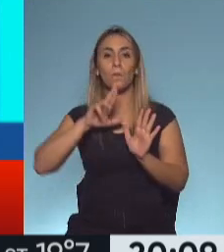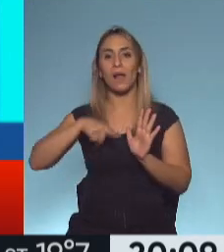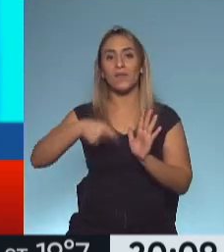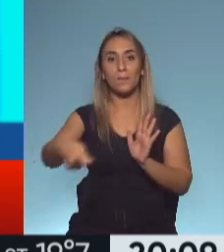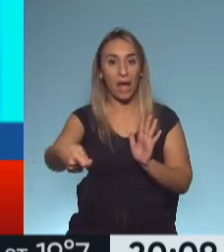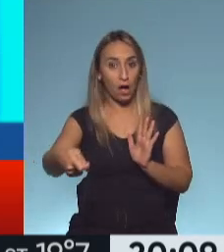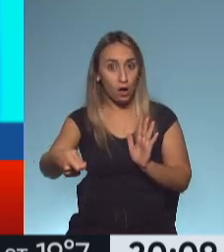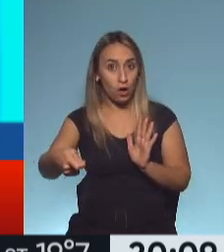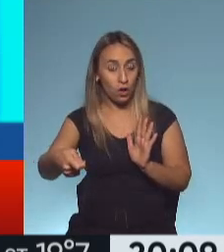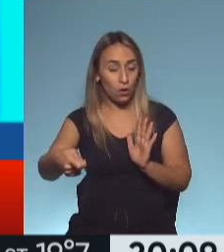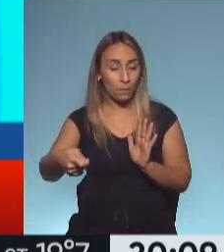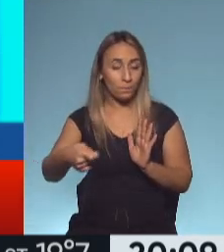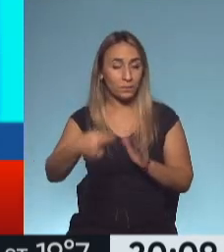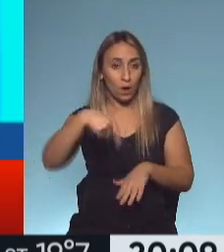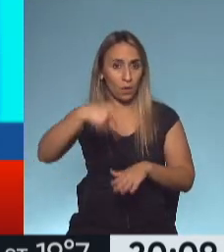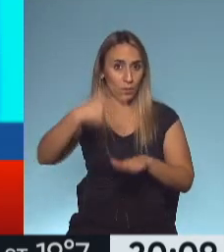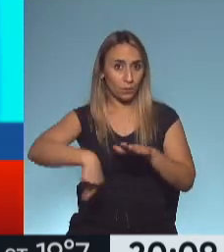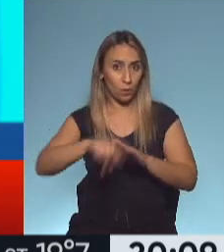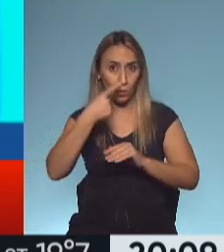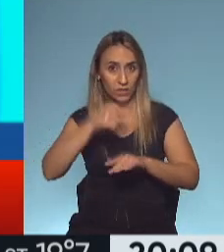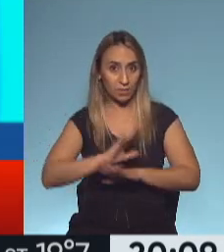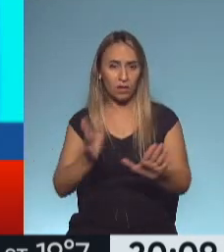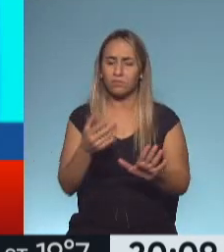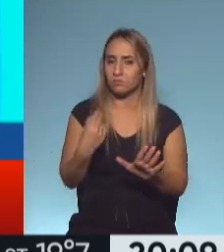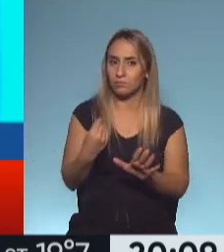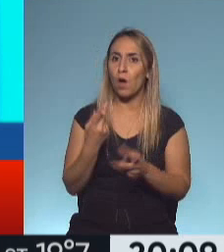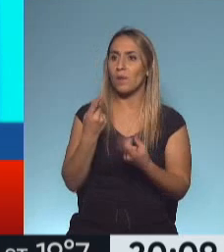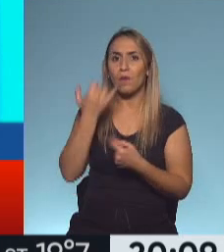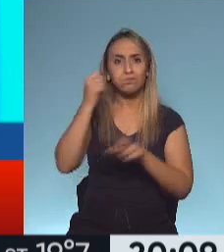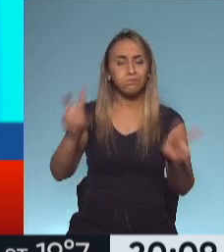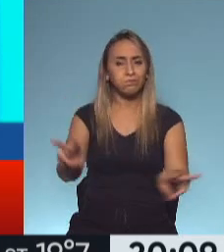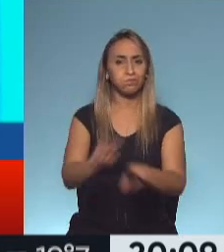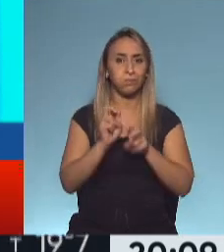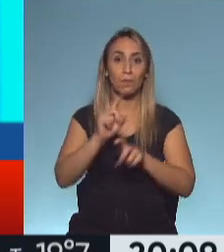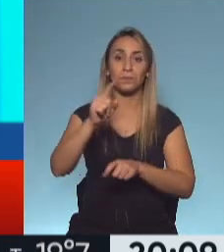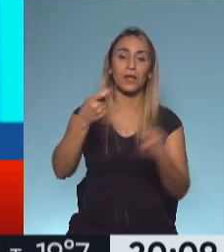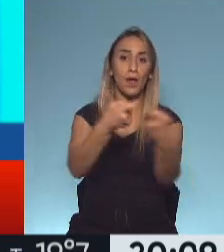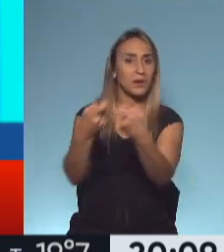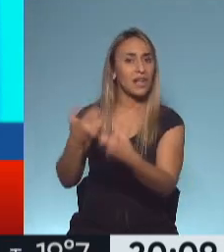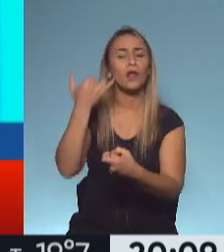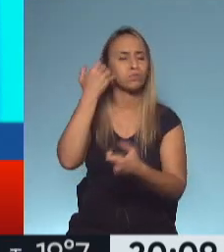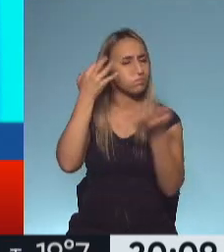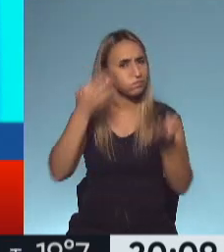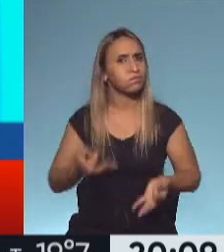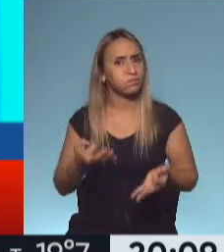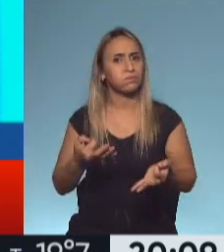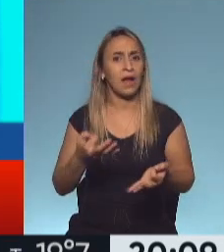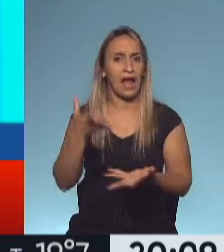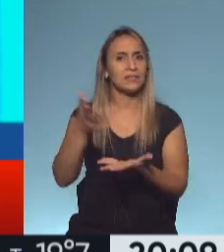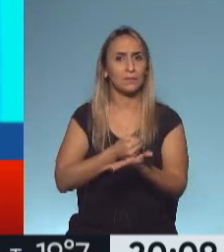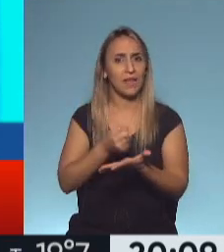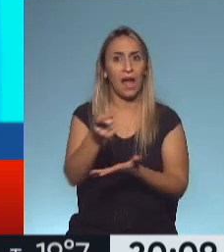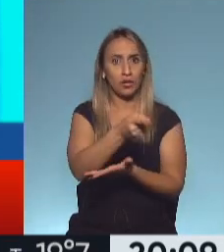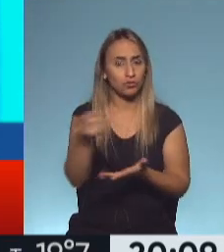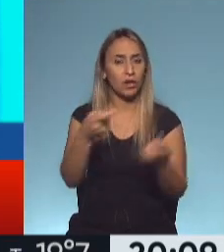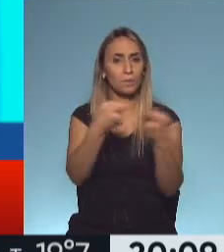de pago. ¿Qué sucede con el dinero hasta ahora recaudado a aquellos empresarios que efectivamente aceptaron